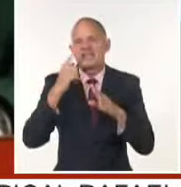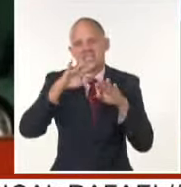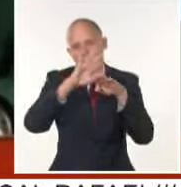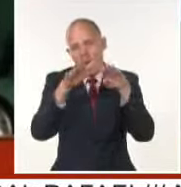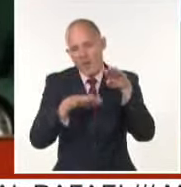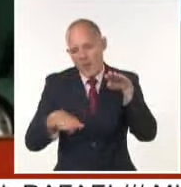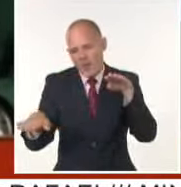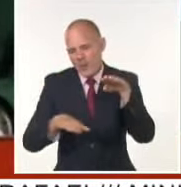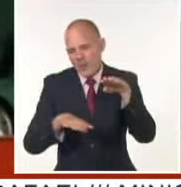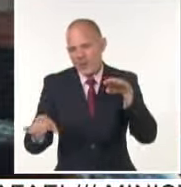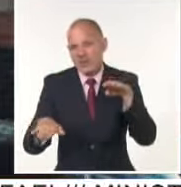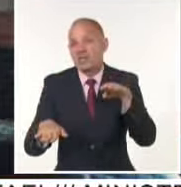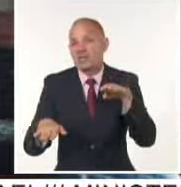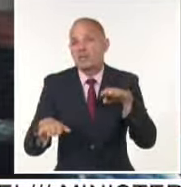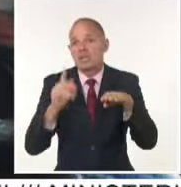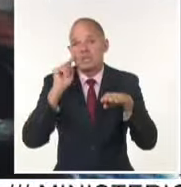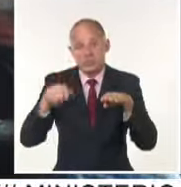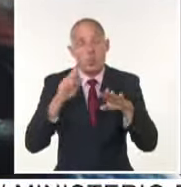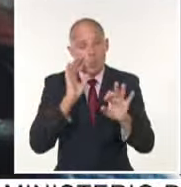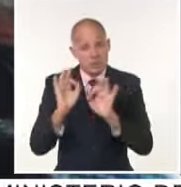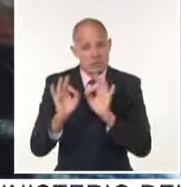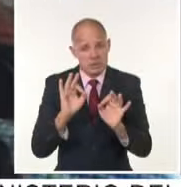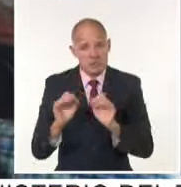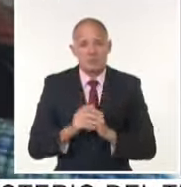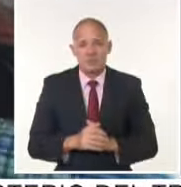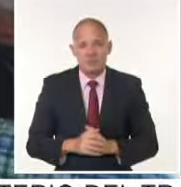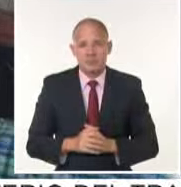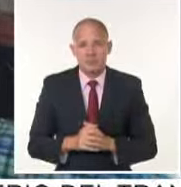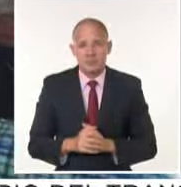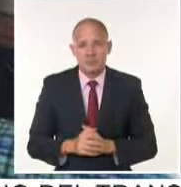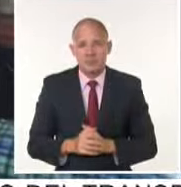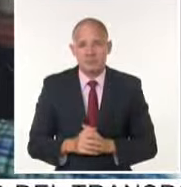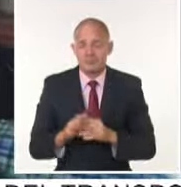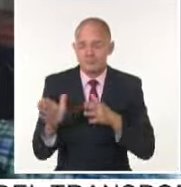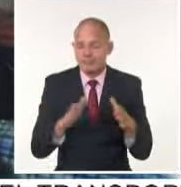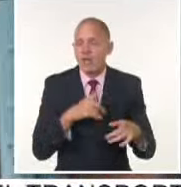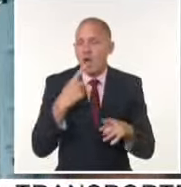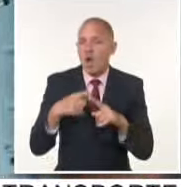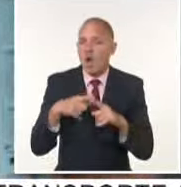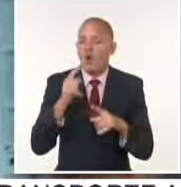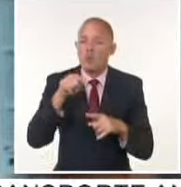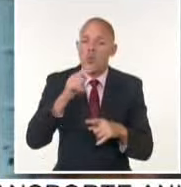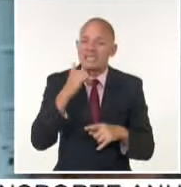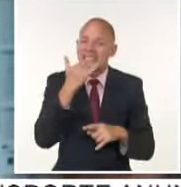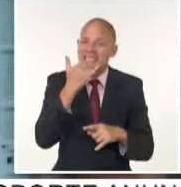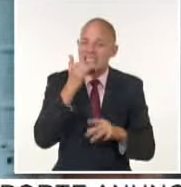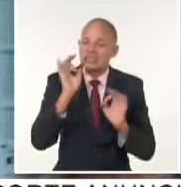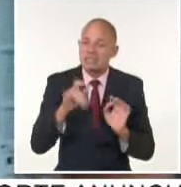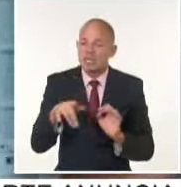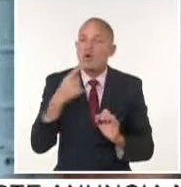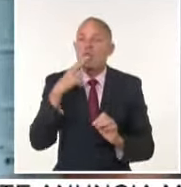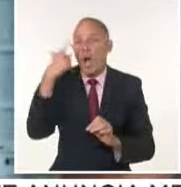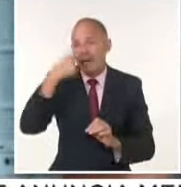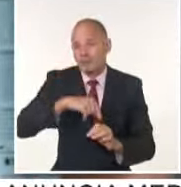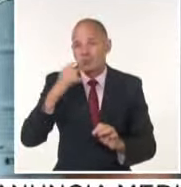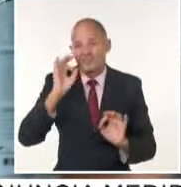cantarrana y la montaña los territorios matanceros más cercanos a la posible trayectoria del organismo